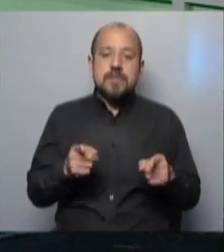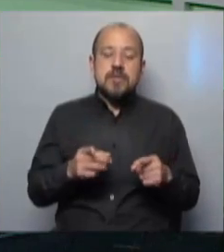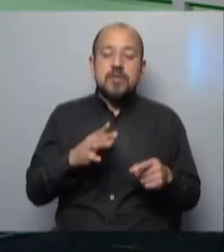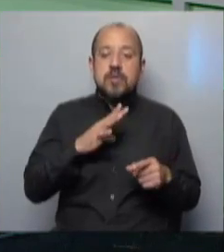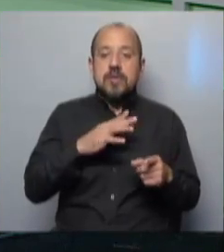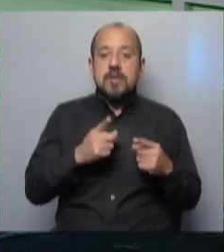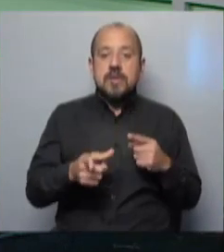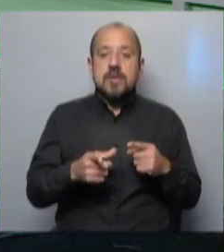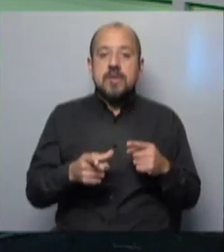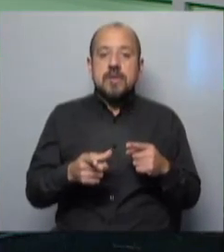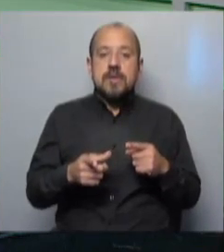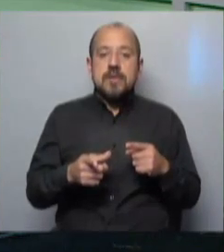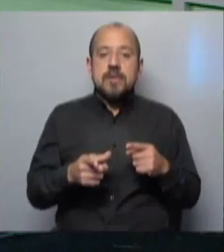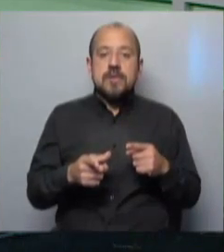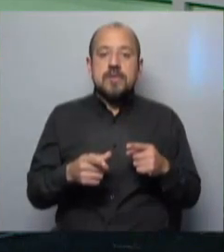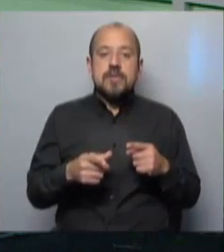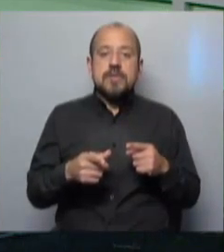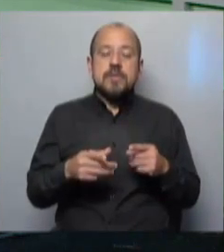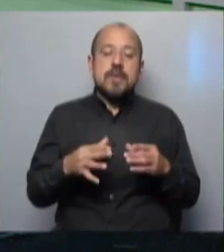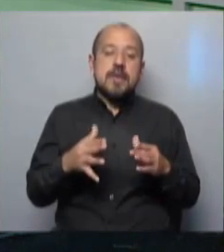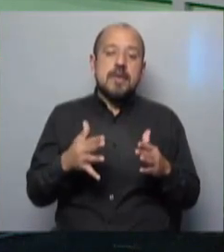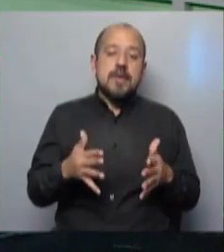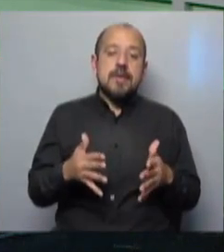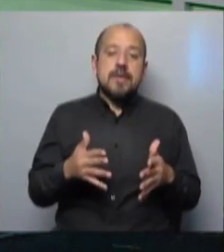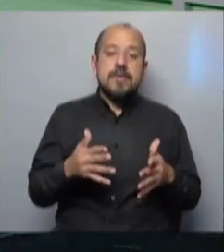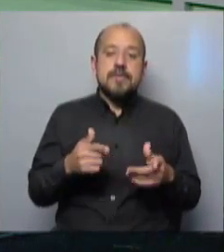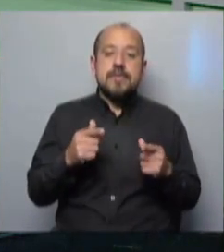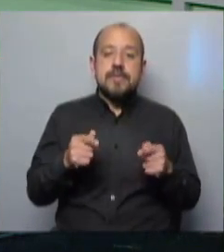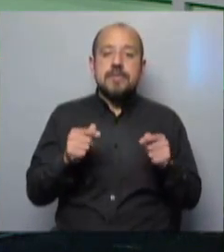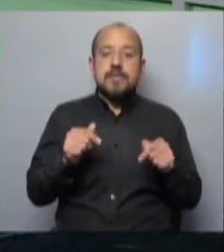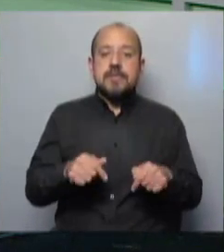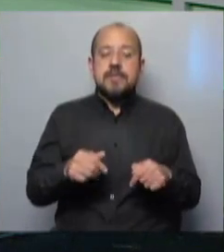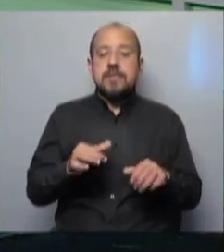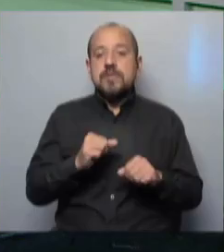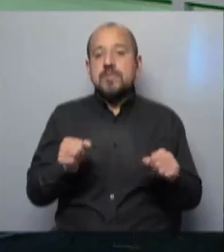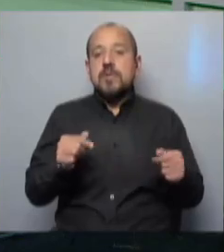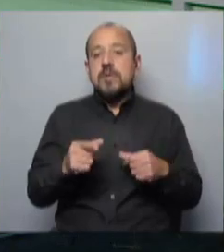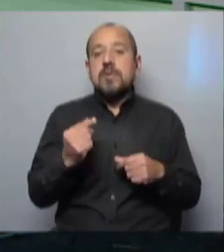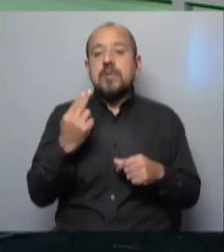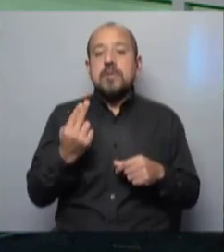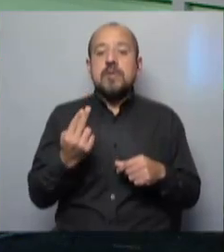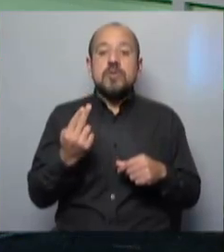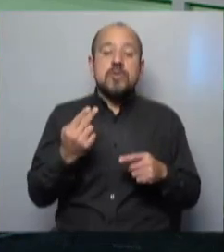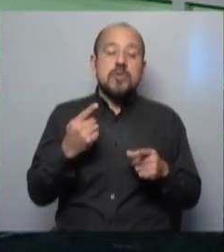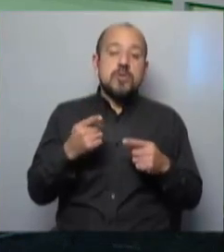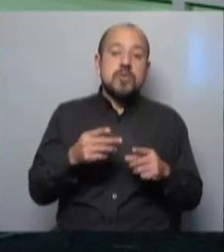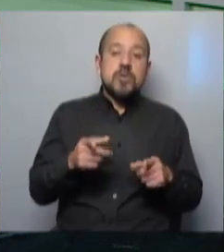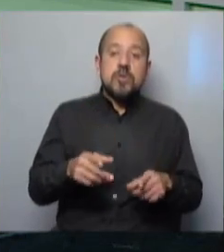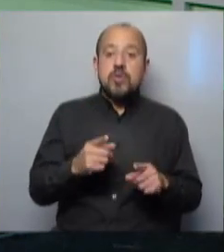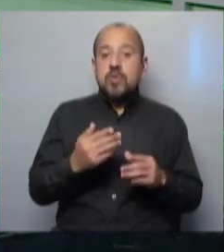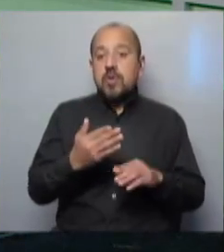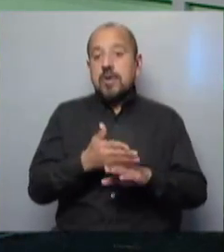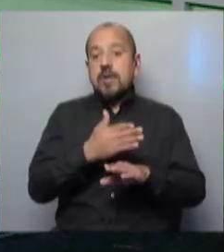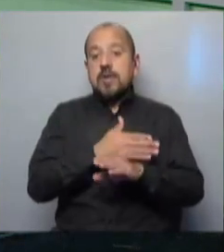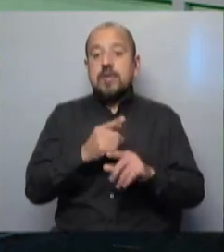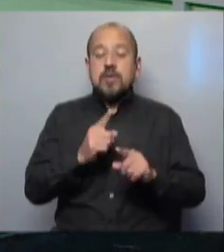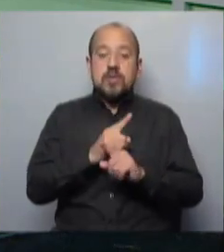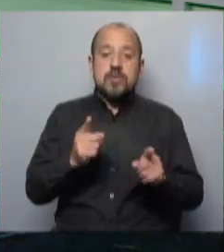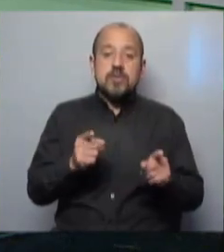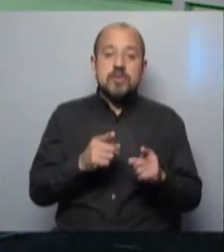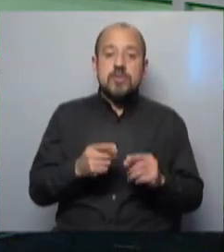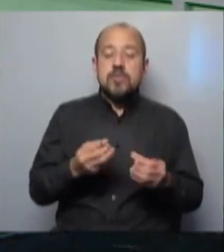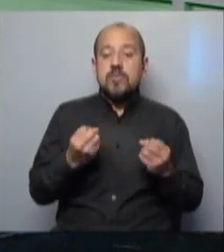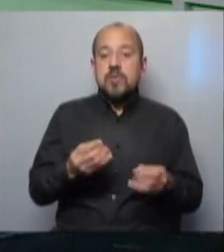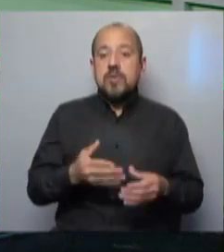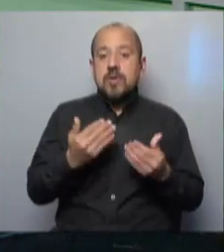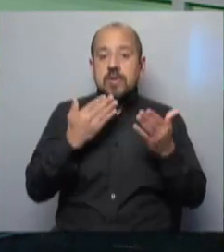sucede y como veníamos comentando anteriormente es que esto se podría haber habilitado y la razón por la que quizás esto no sucedió antes y sobre eso justamente